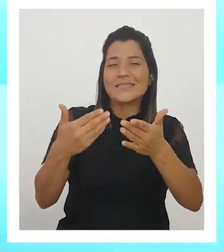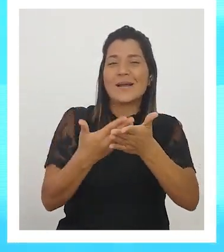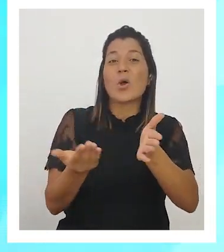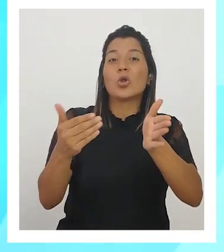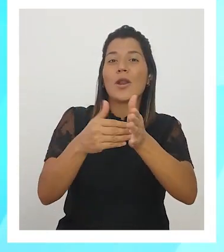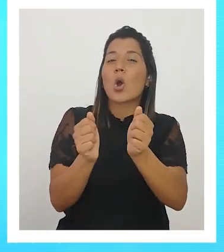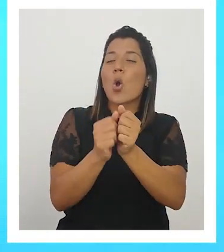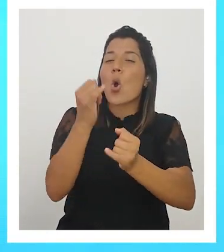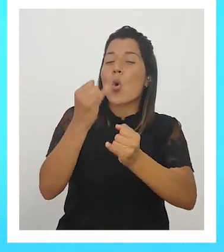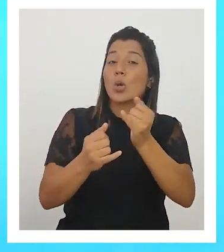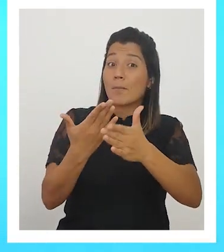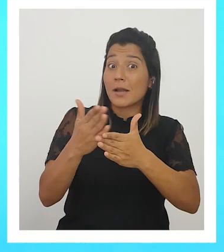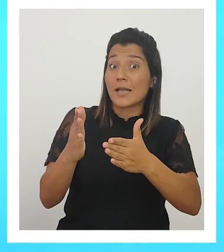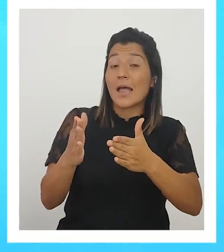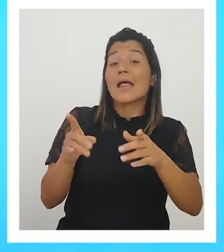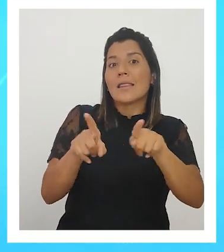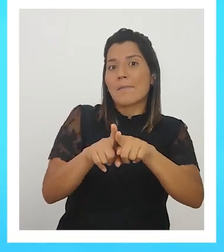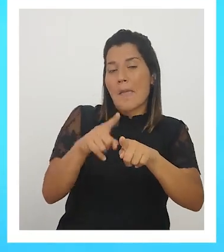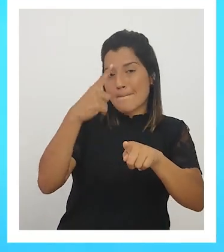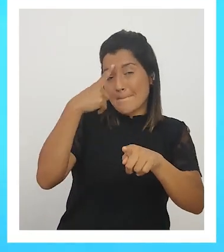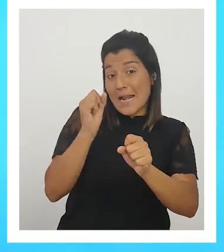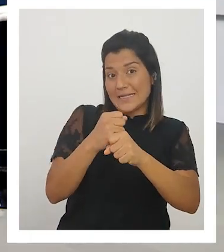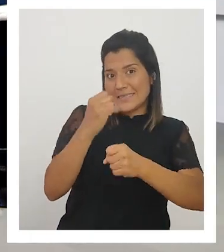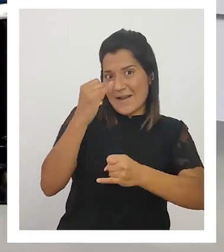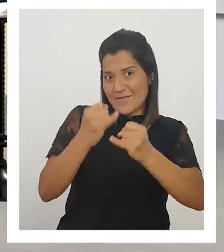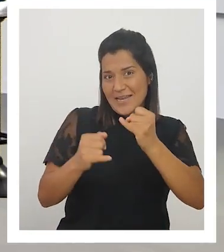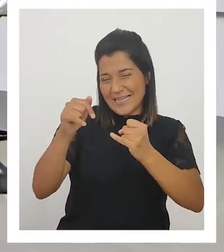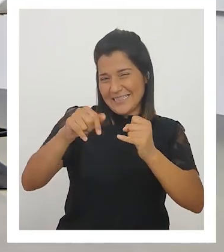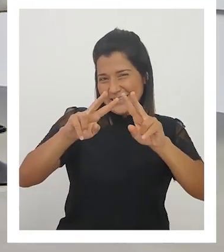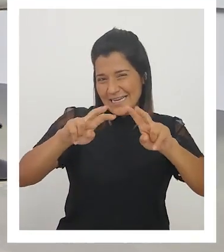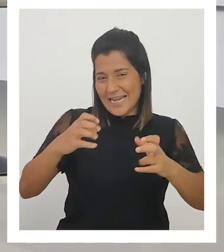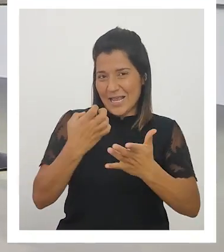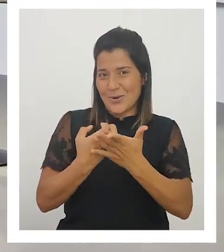para ya hacer el cierre de este análisis económico.